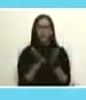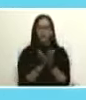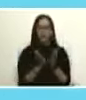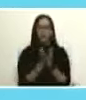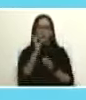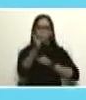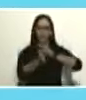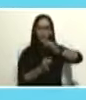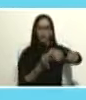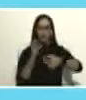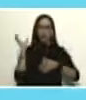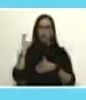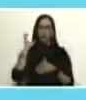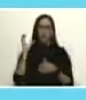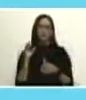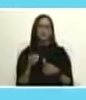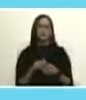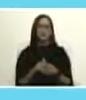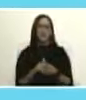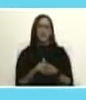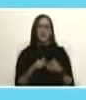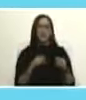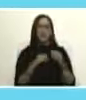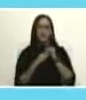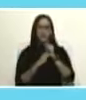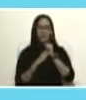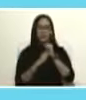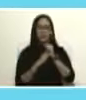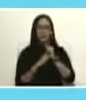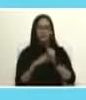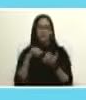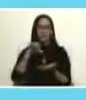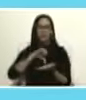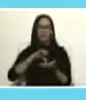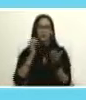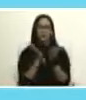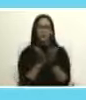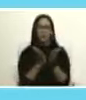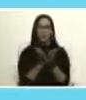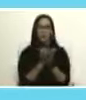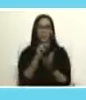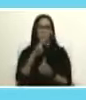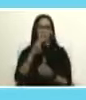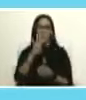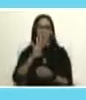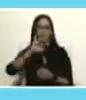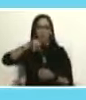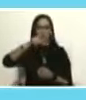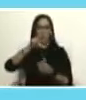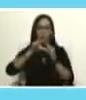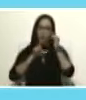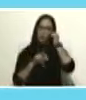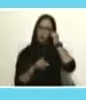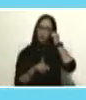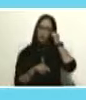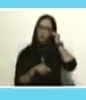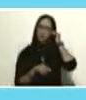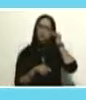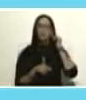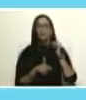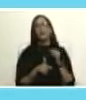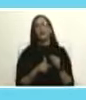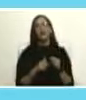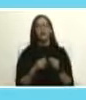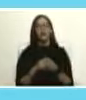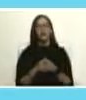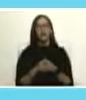Caracas. Dirigente del Centro Estudiantil 24 de Julio. Eran